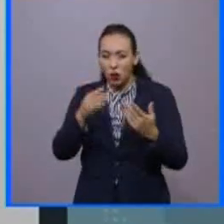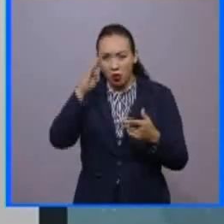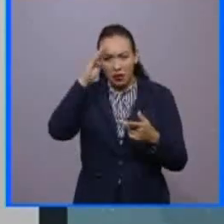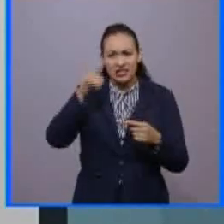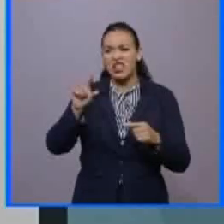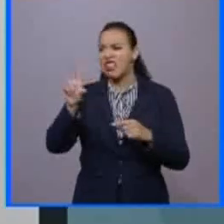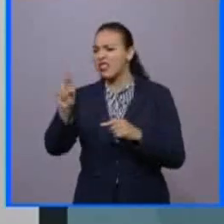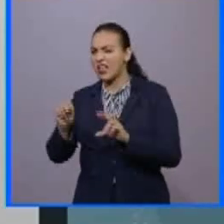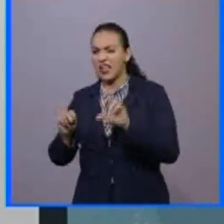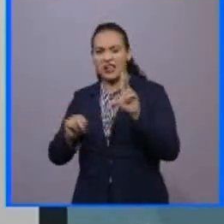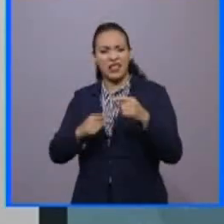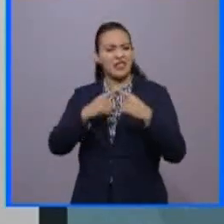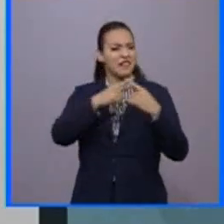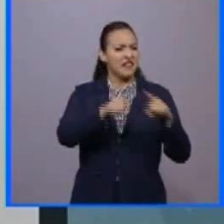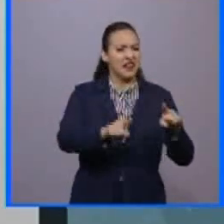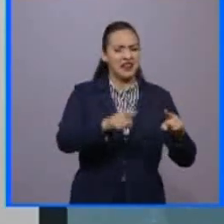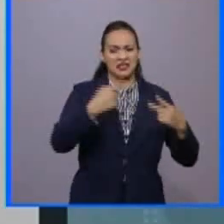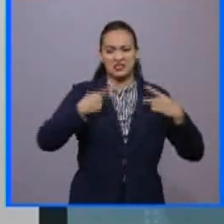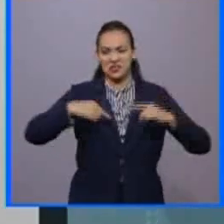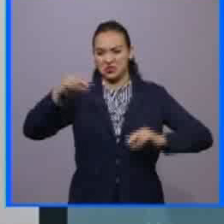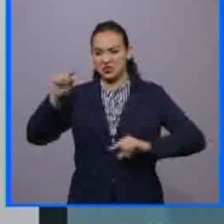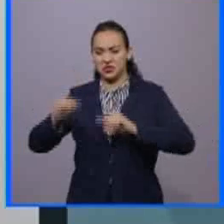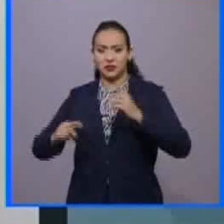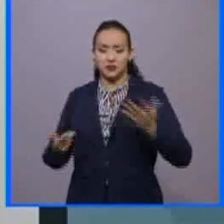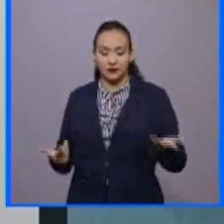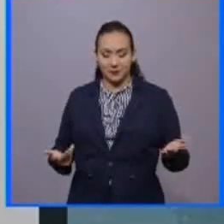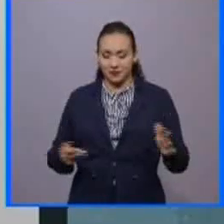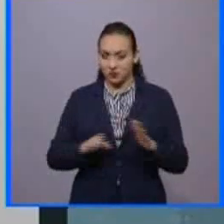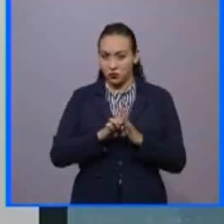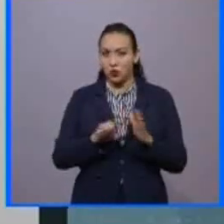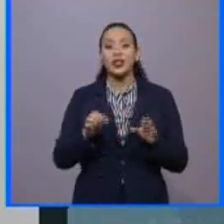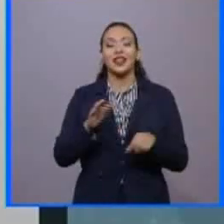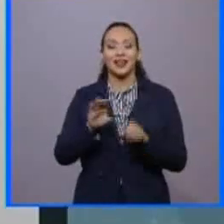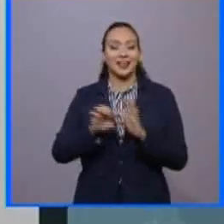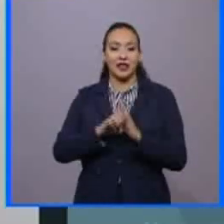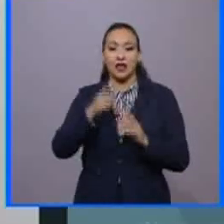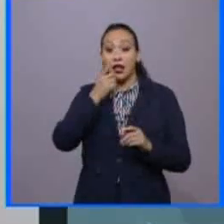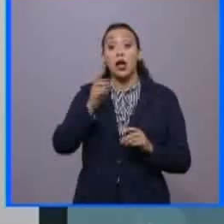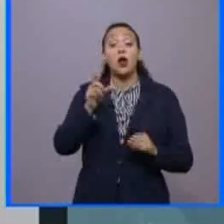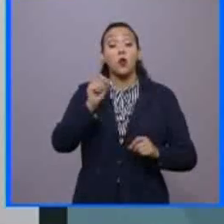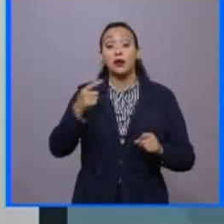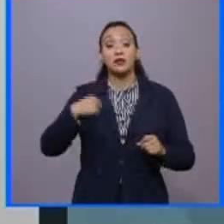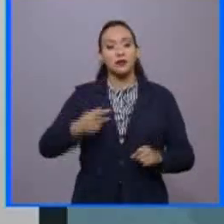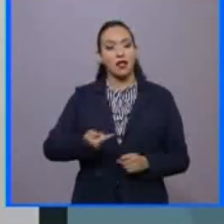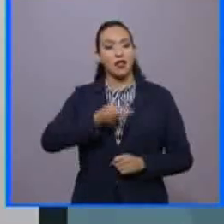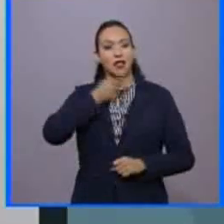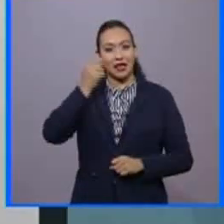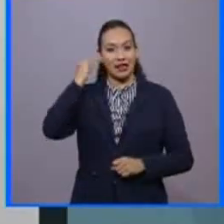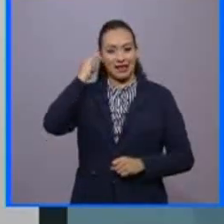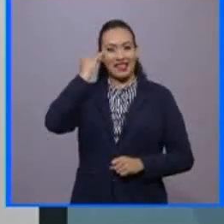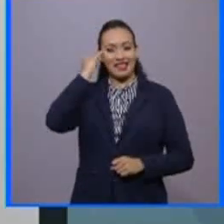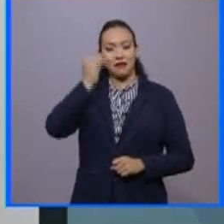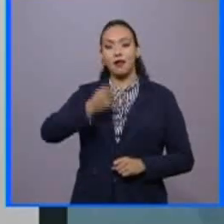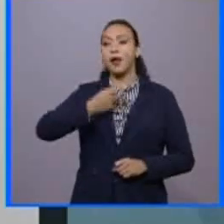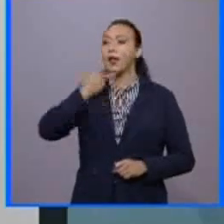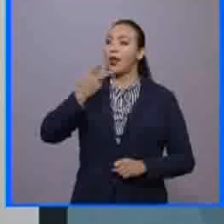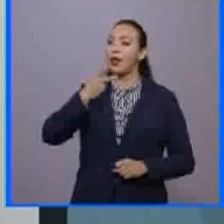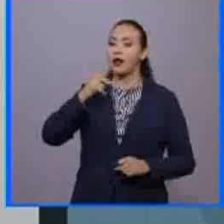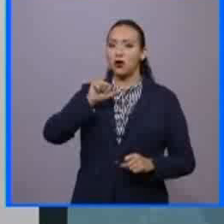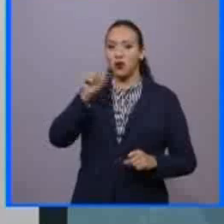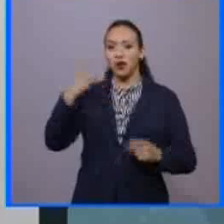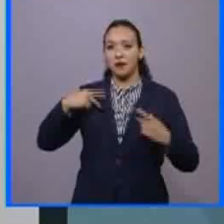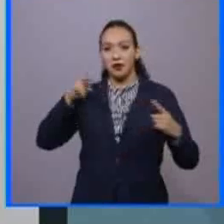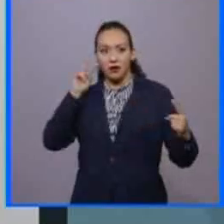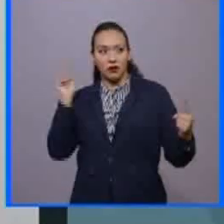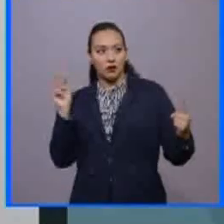en las clases dominantes, ¿no? Cuando hablamos nuestra lengua, piensan que nosotros estamos conspirando,